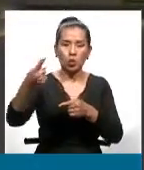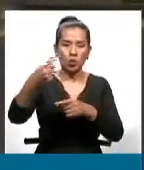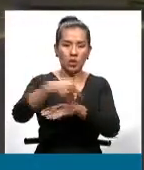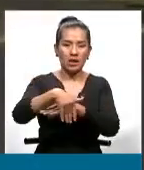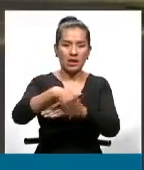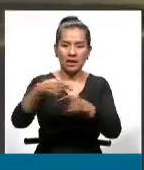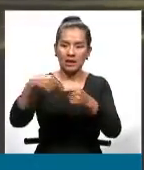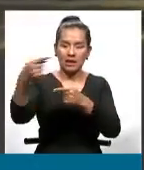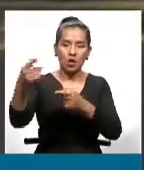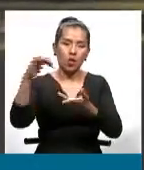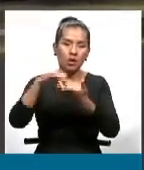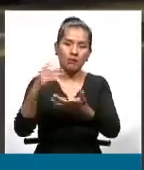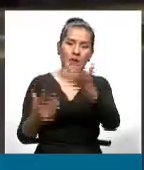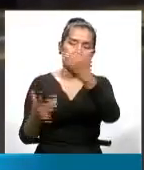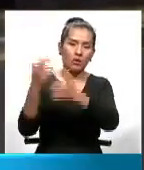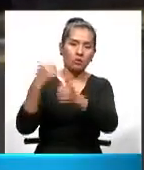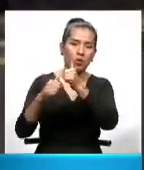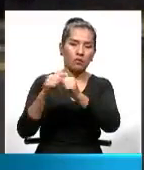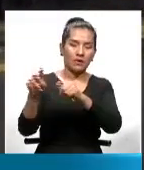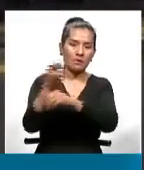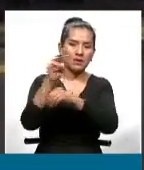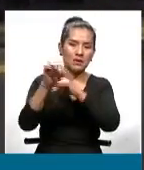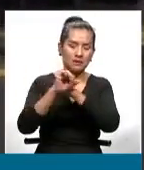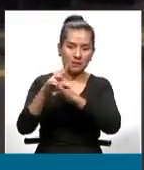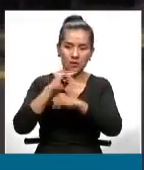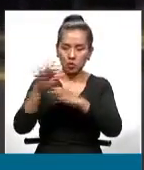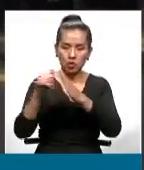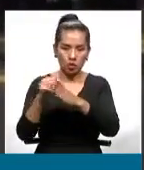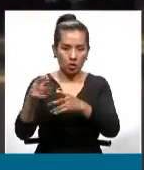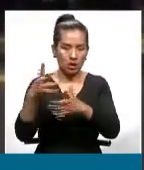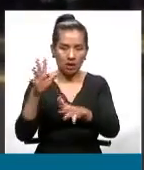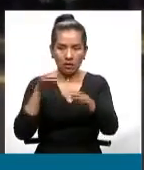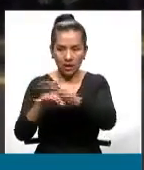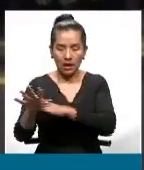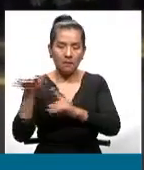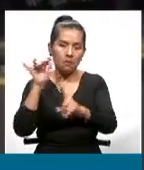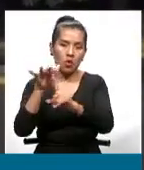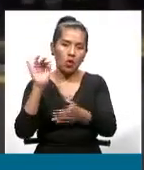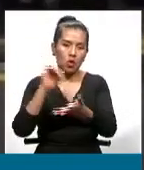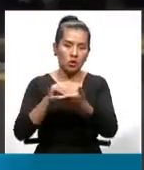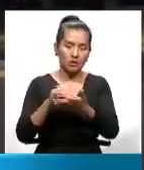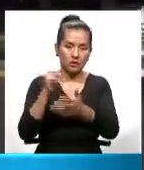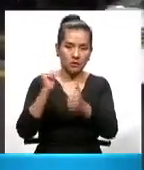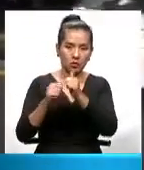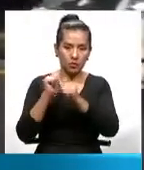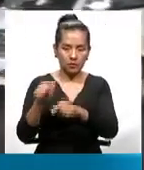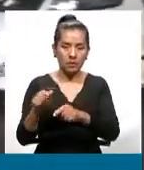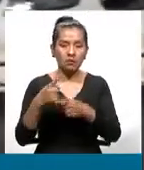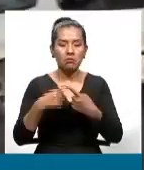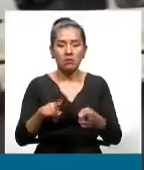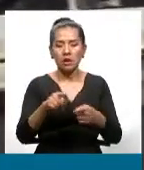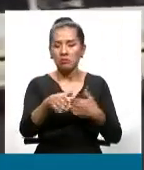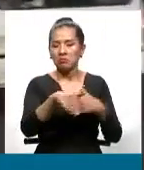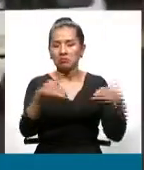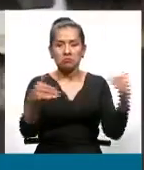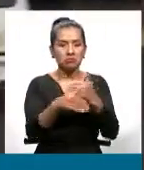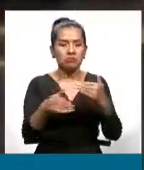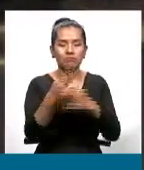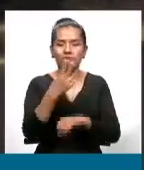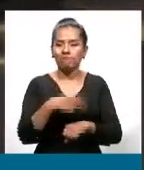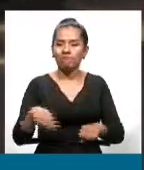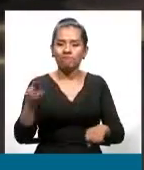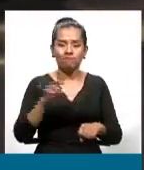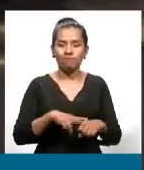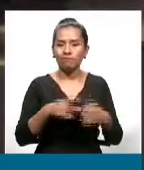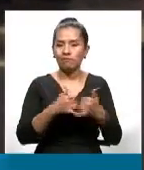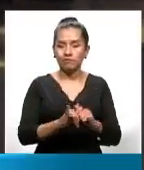problema que se ha vuelto a registrar con estos grupos violentos que han vuelto a ingresar a instalaciones de la Fiscalía. Son un grupo